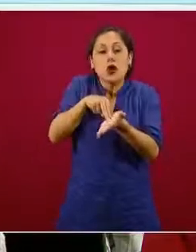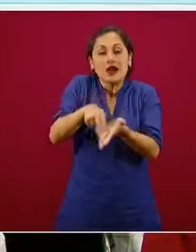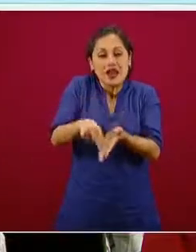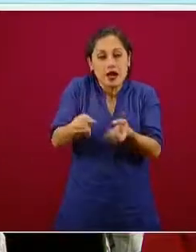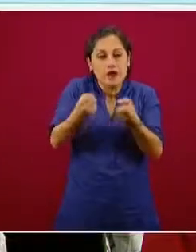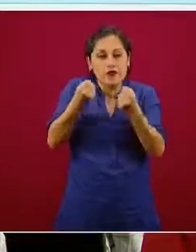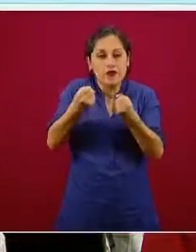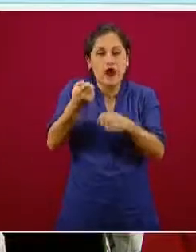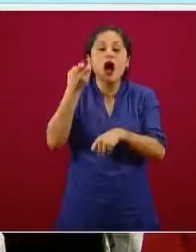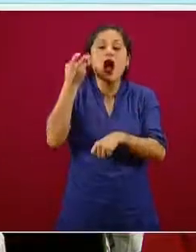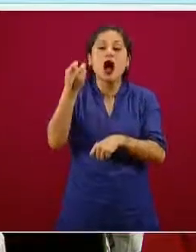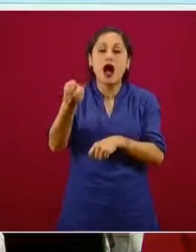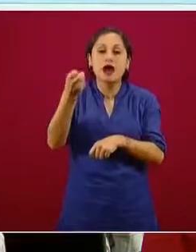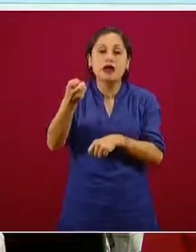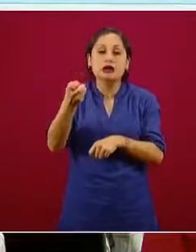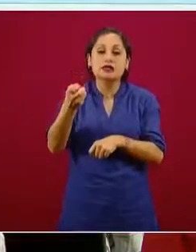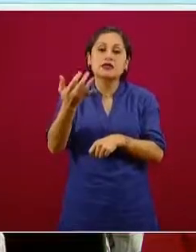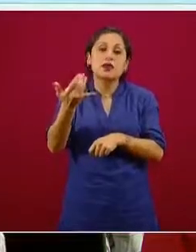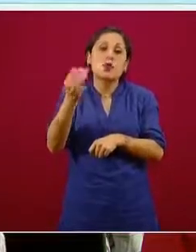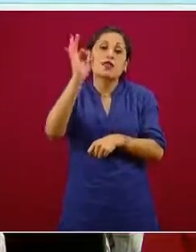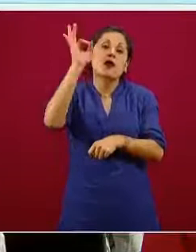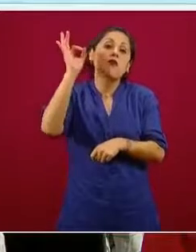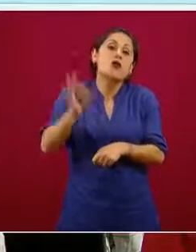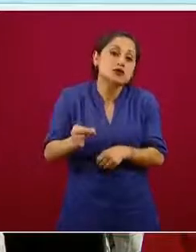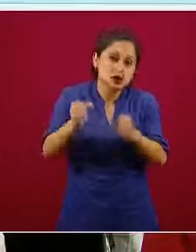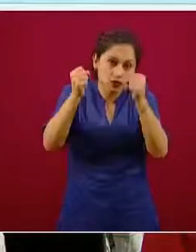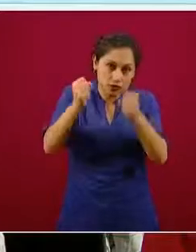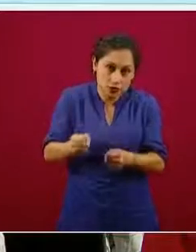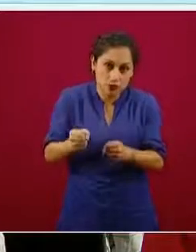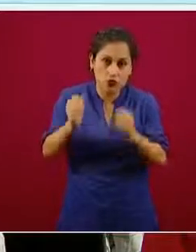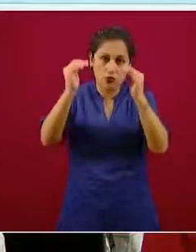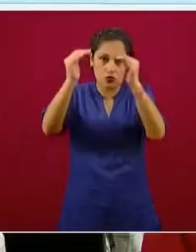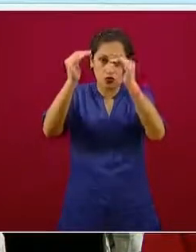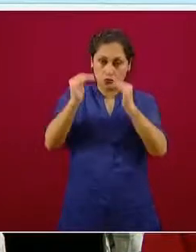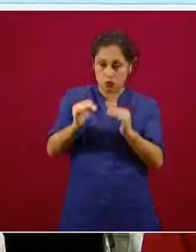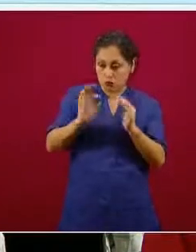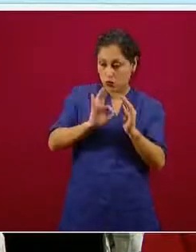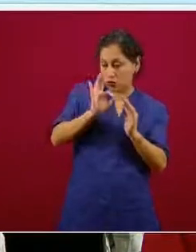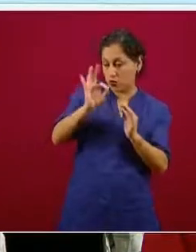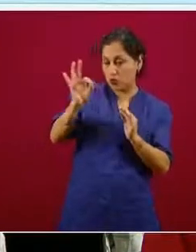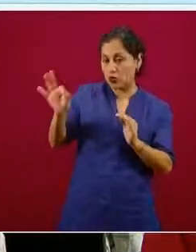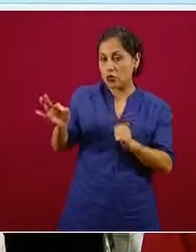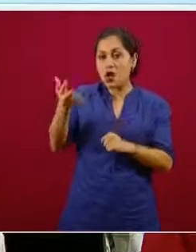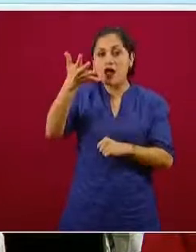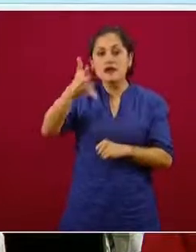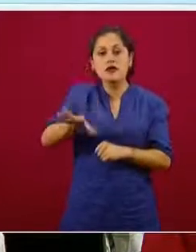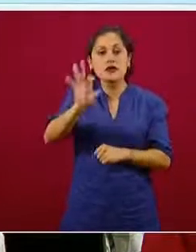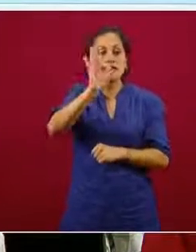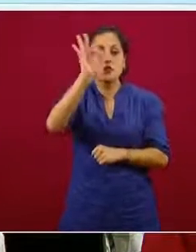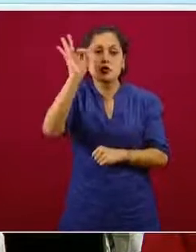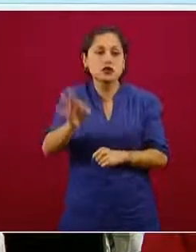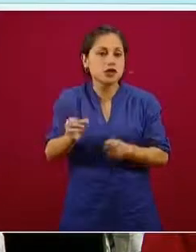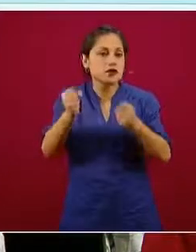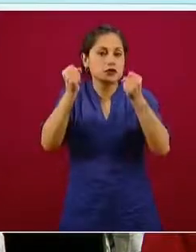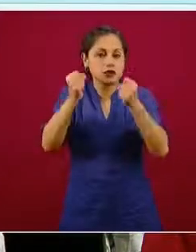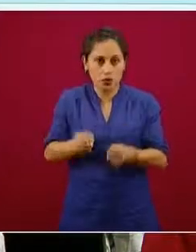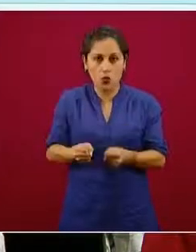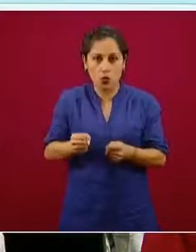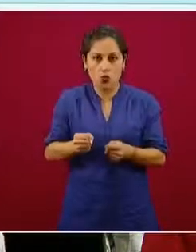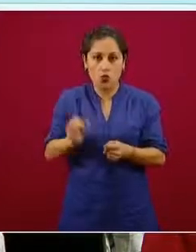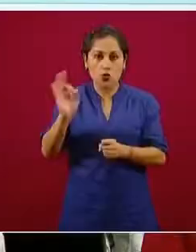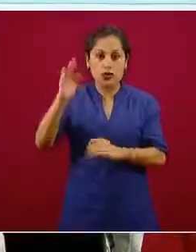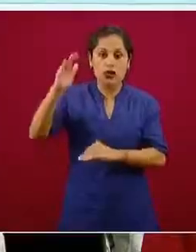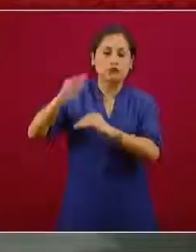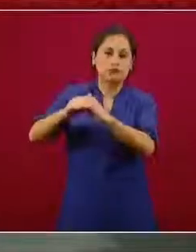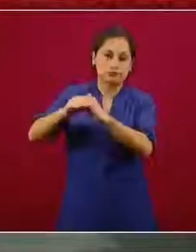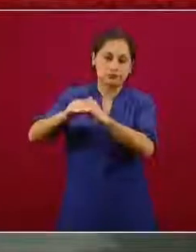lleguen hasta ese punto. Si nos posicionamos en la de abajo, es 10% de probabilidad de que llegue hasta